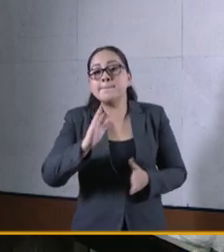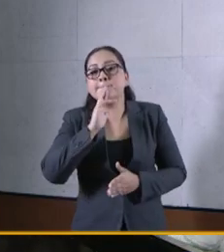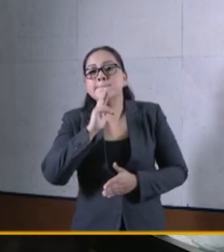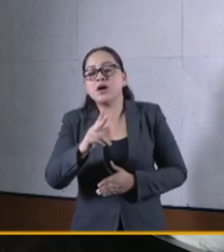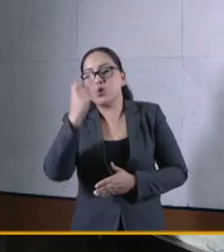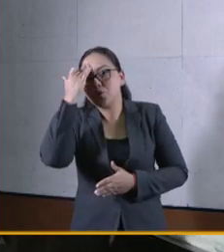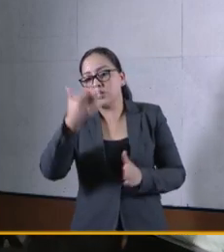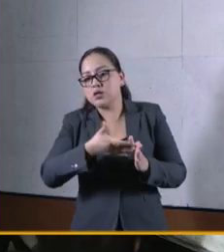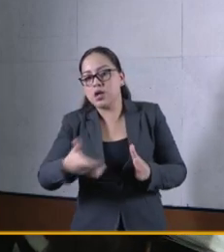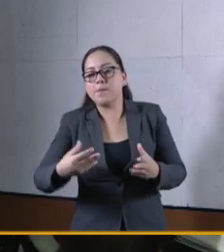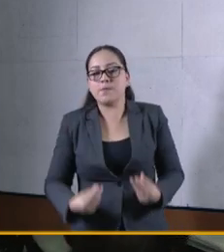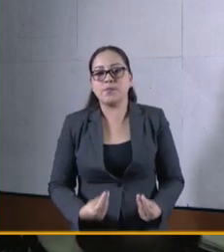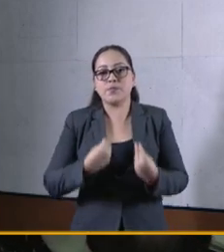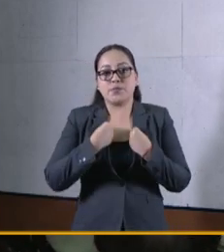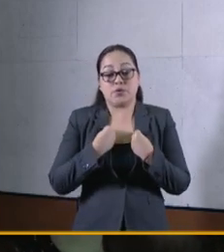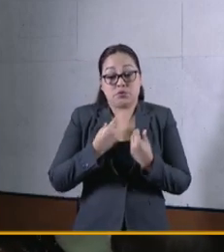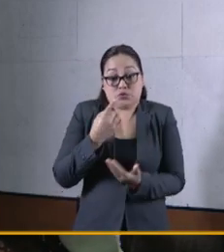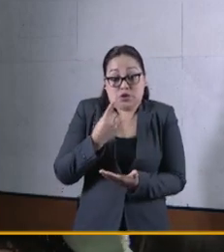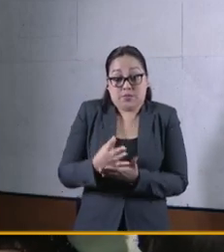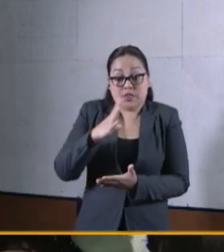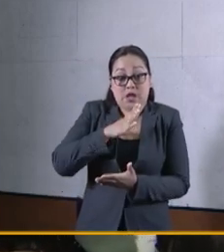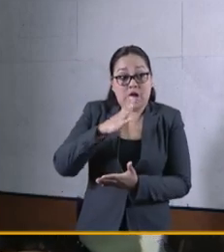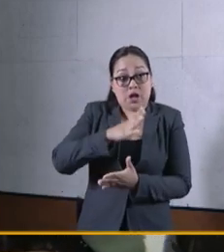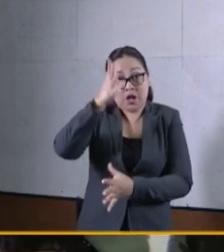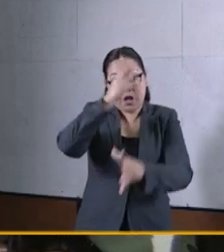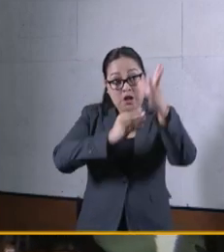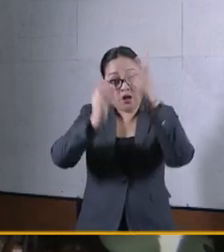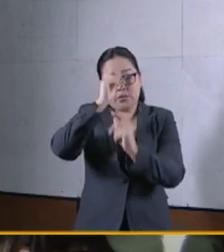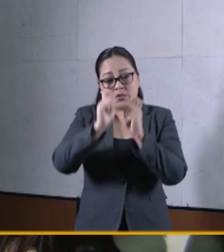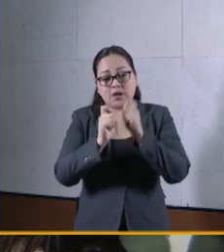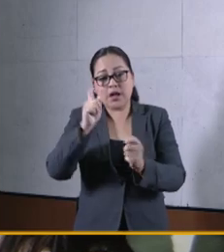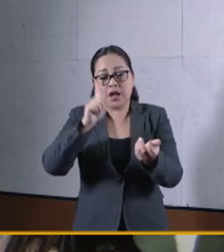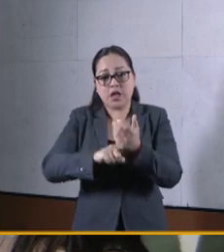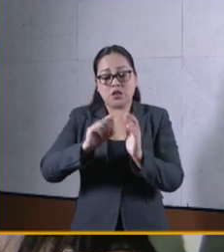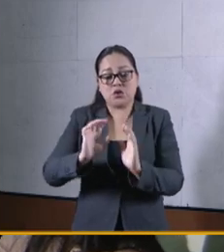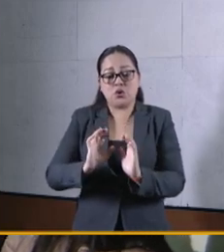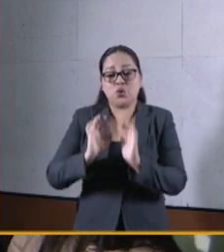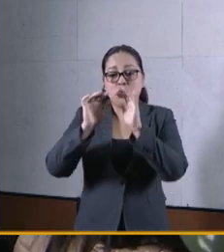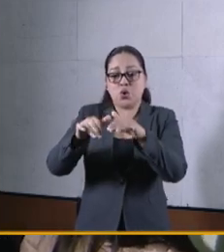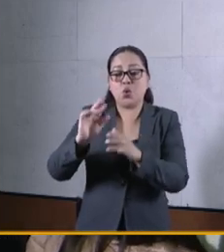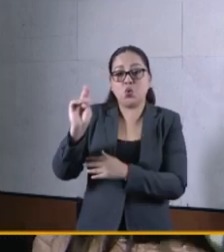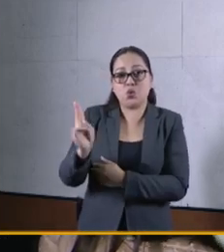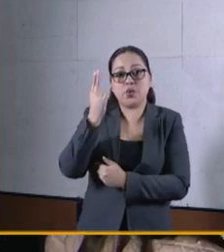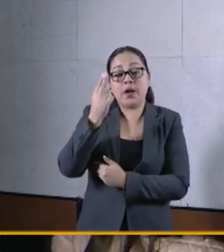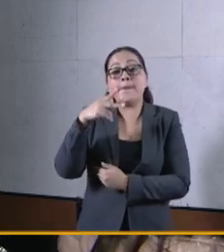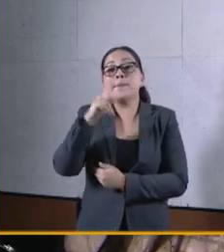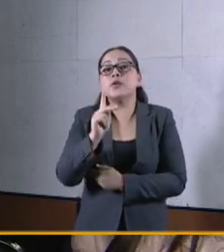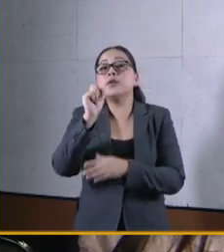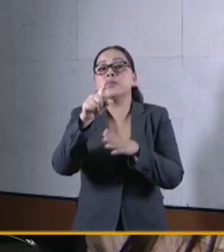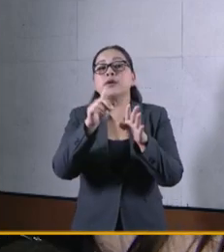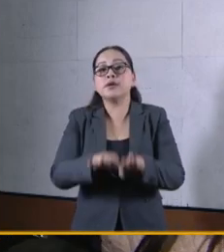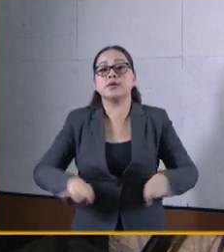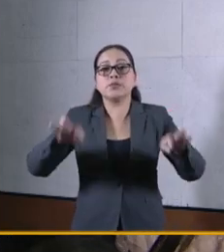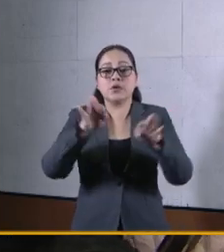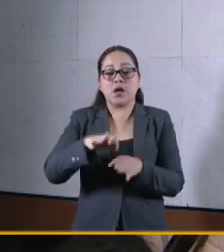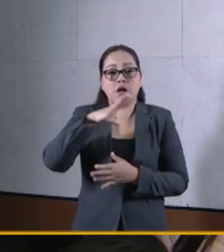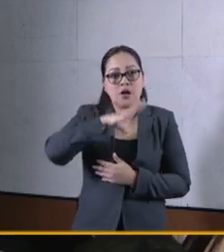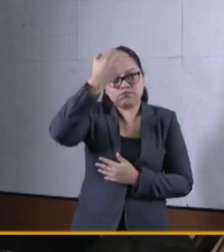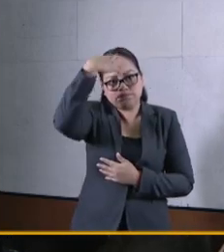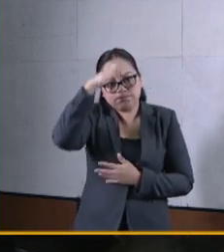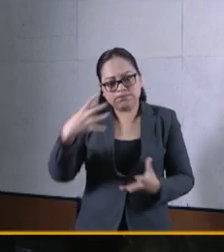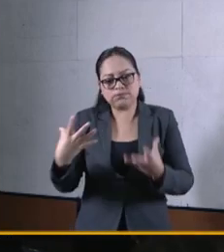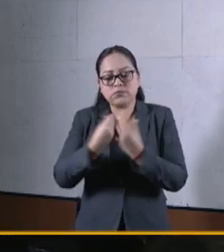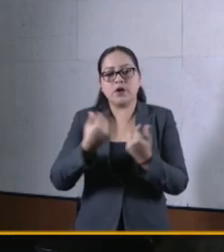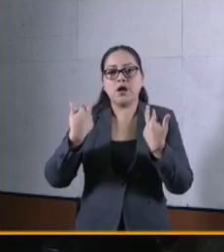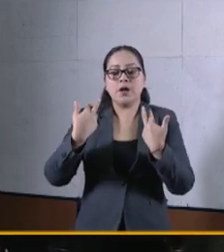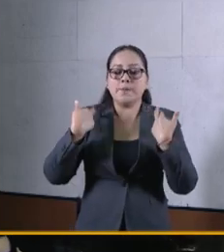que no solo se enriquecerán del conocimiento que esta institución ofrece sino también de las muchas experiencias con amigos